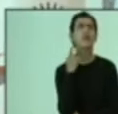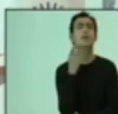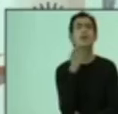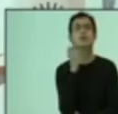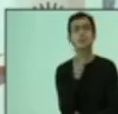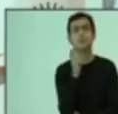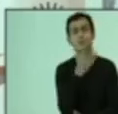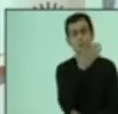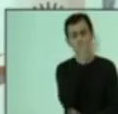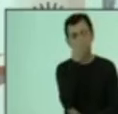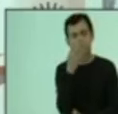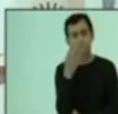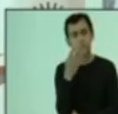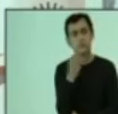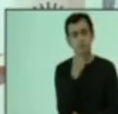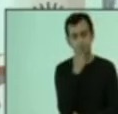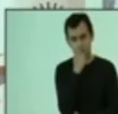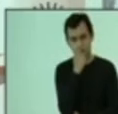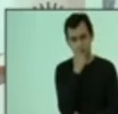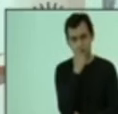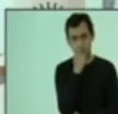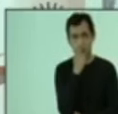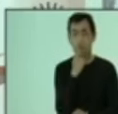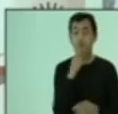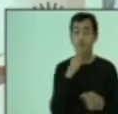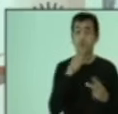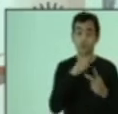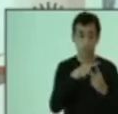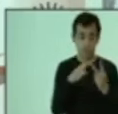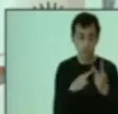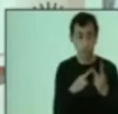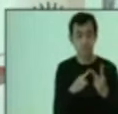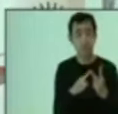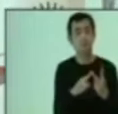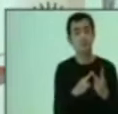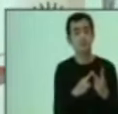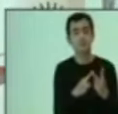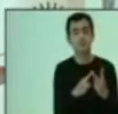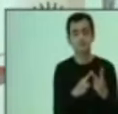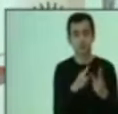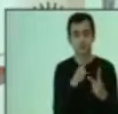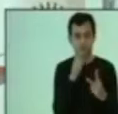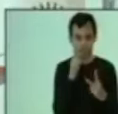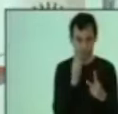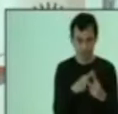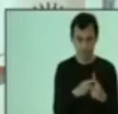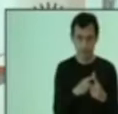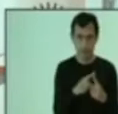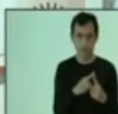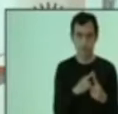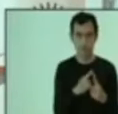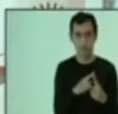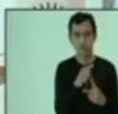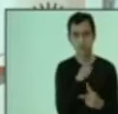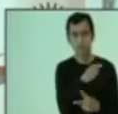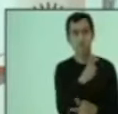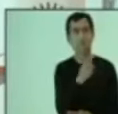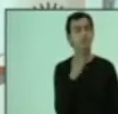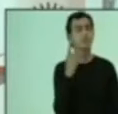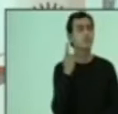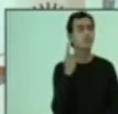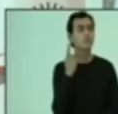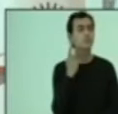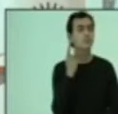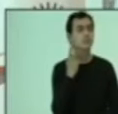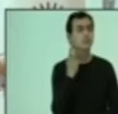migratoria, estamos hablando de dos cosas. En primer lugar, la política se da cuando